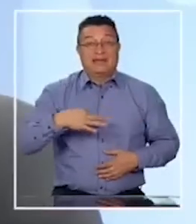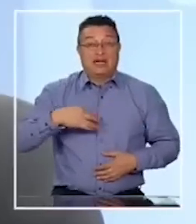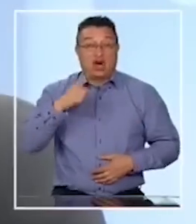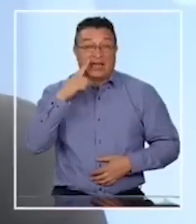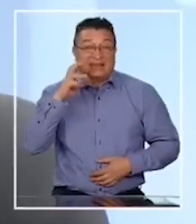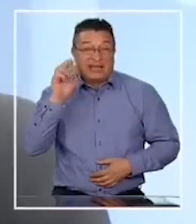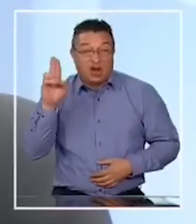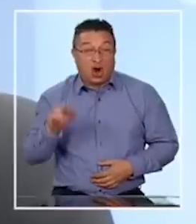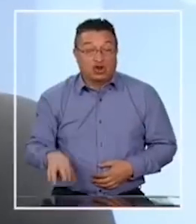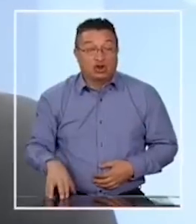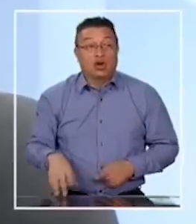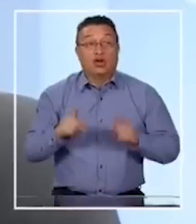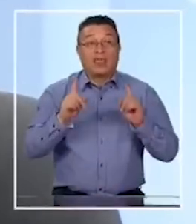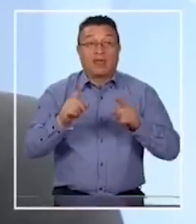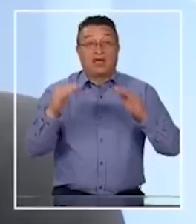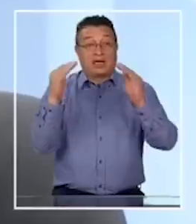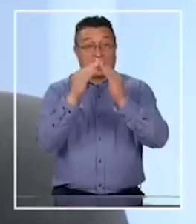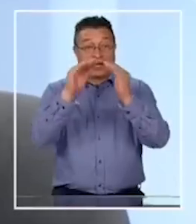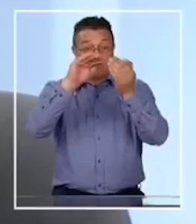interior